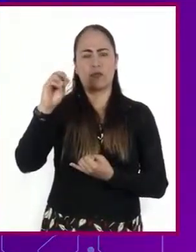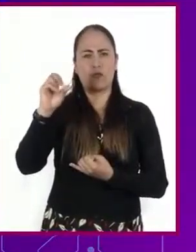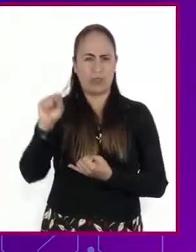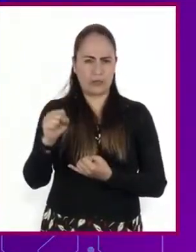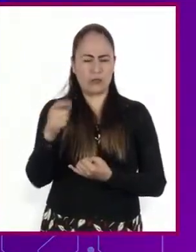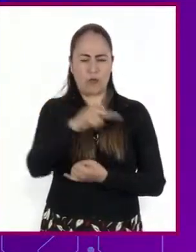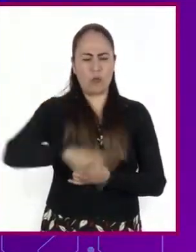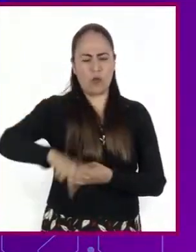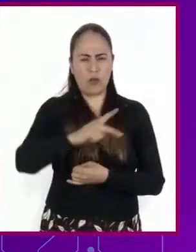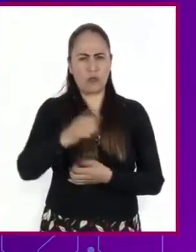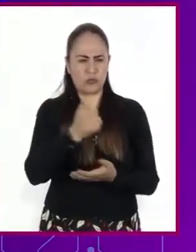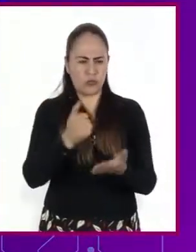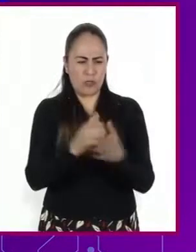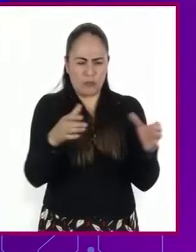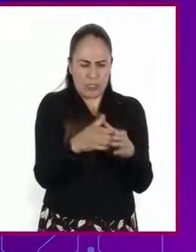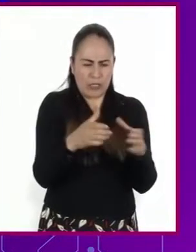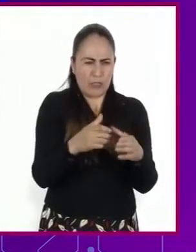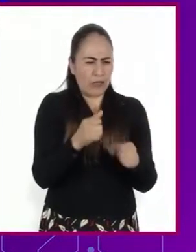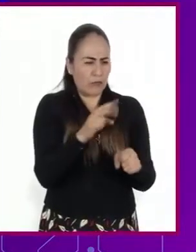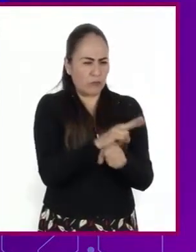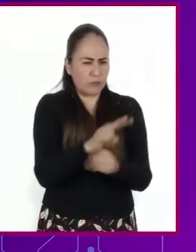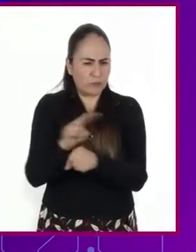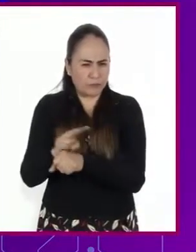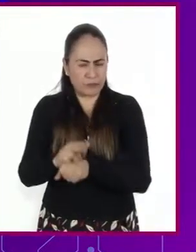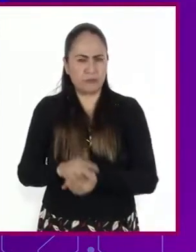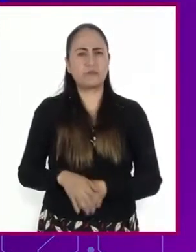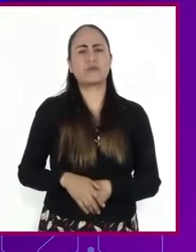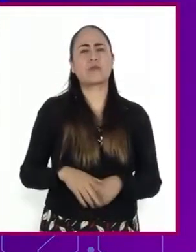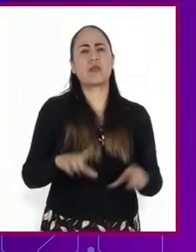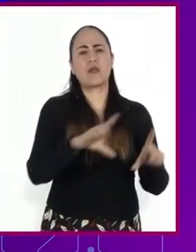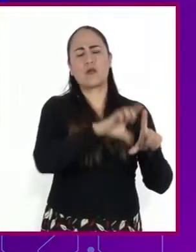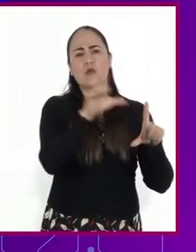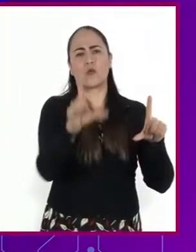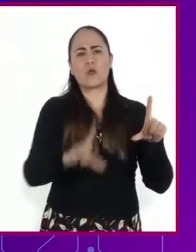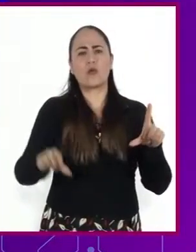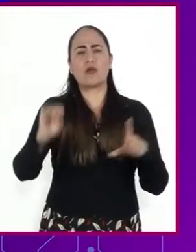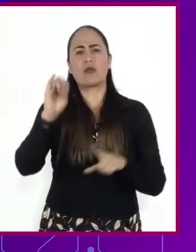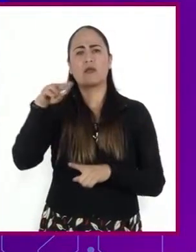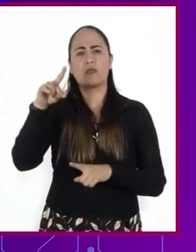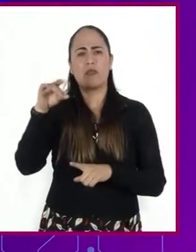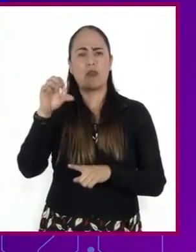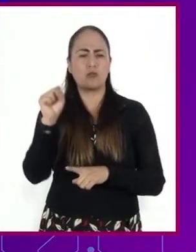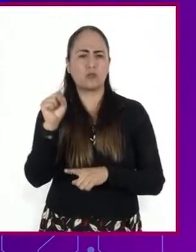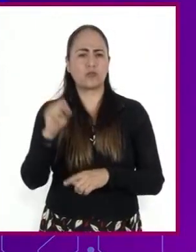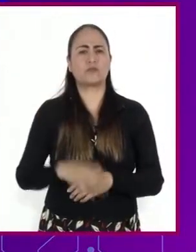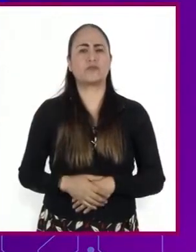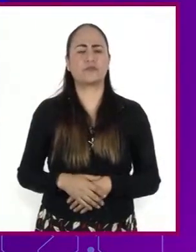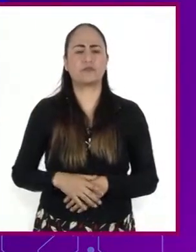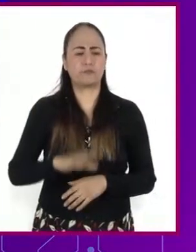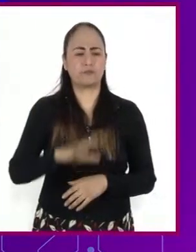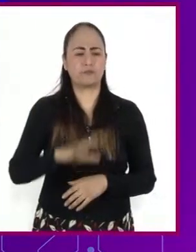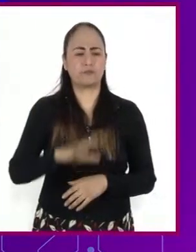el repartimiento. Su jurisdicción no era clara, pero su alcance era menor al del gobernador. El